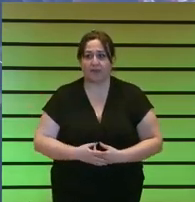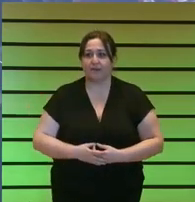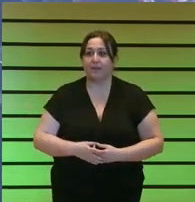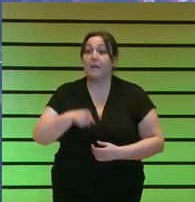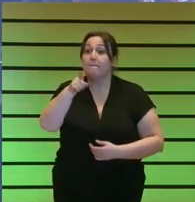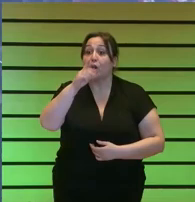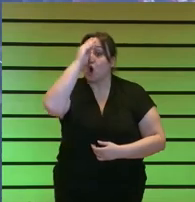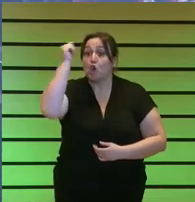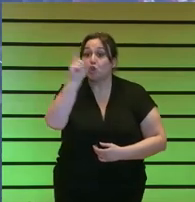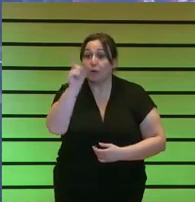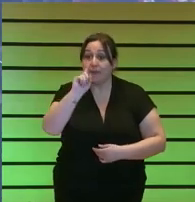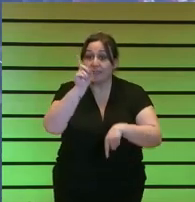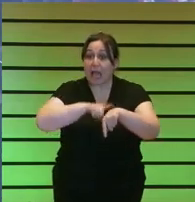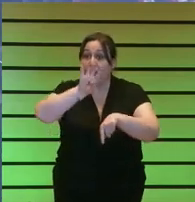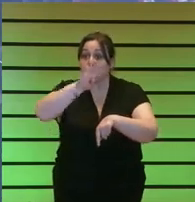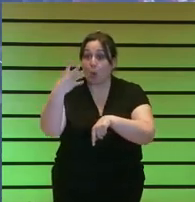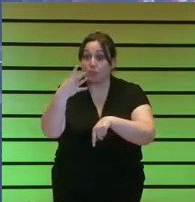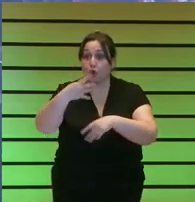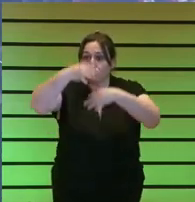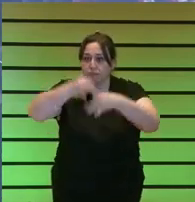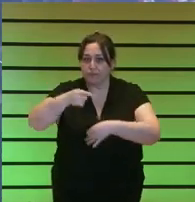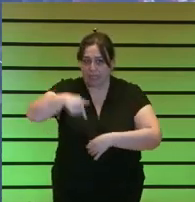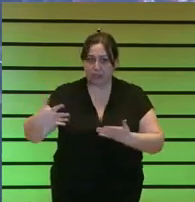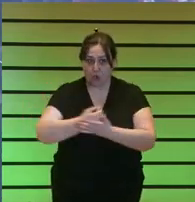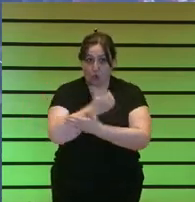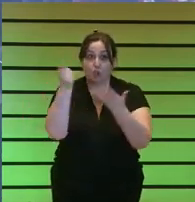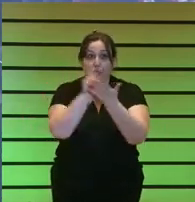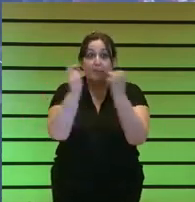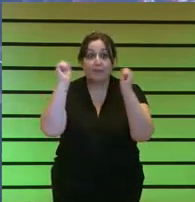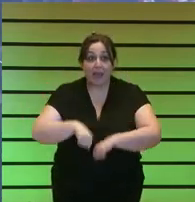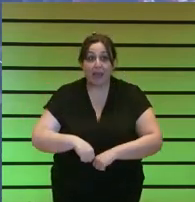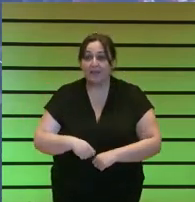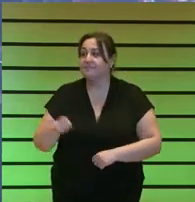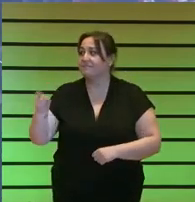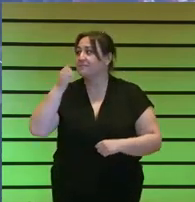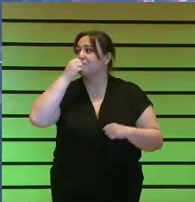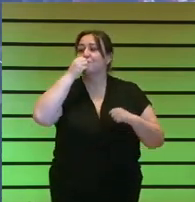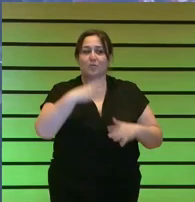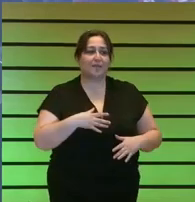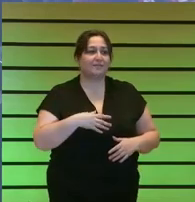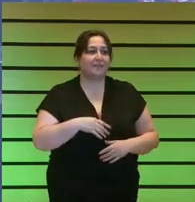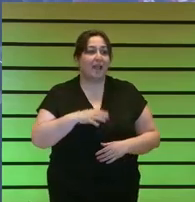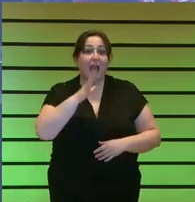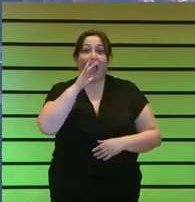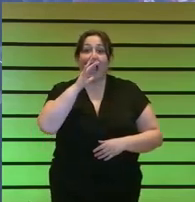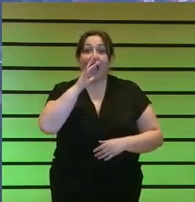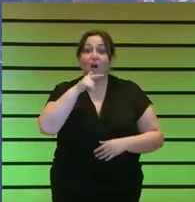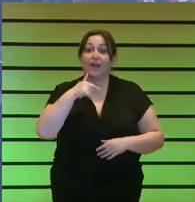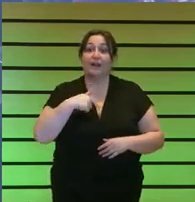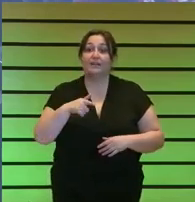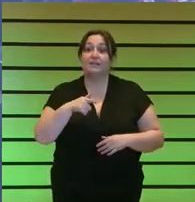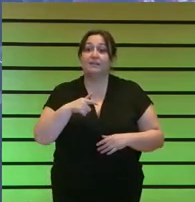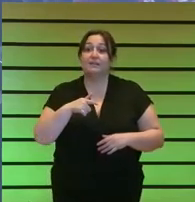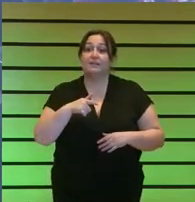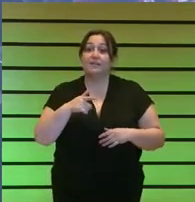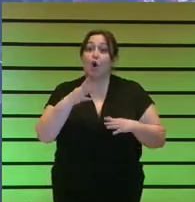no os olvidéis que a las 4 tenéis que estar aquí todo el mundo muy bien efectivamente tenemos unos iba a decir 90 minutos pero ya